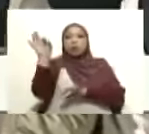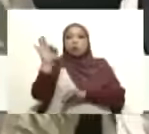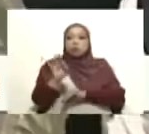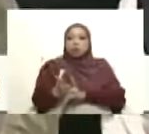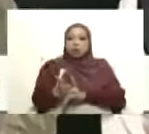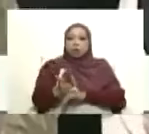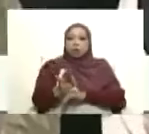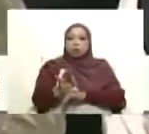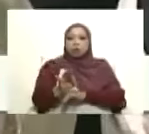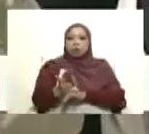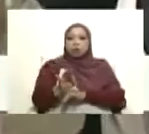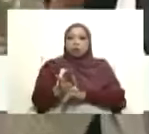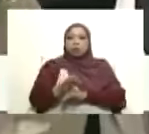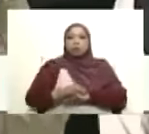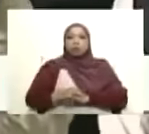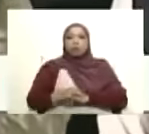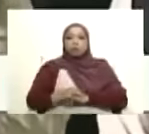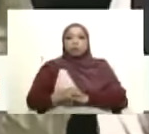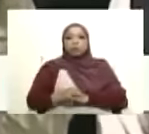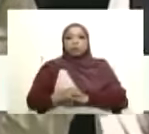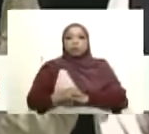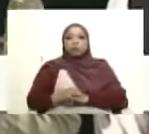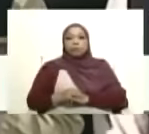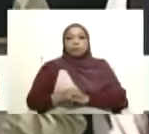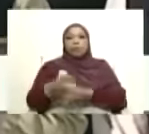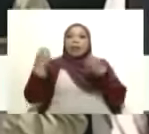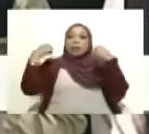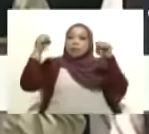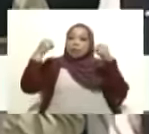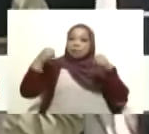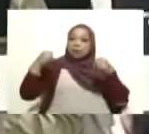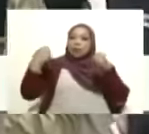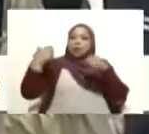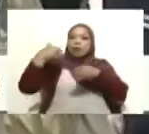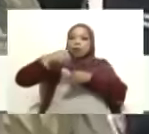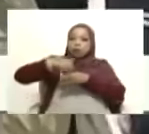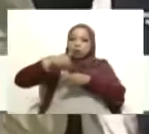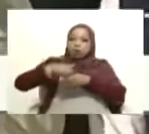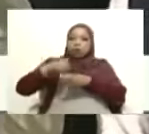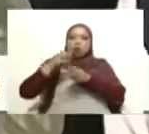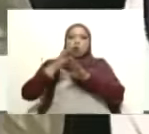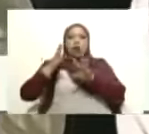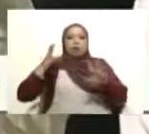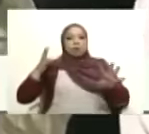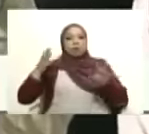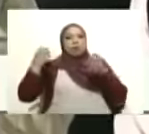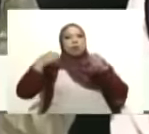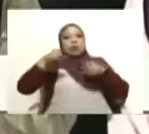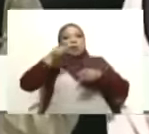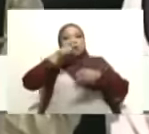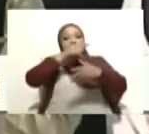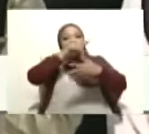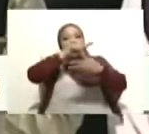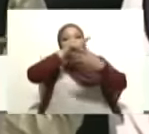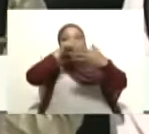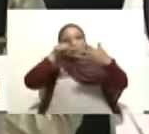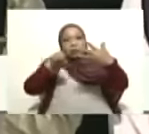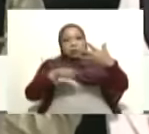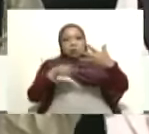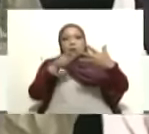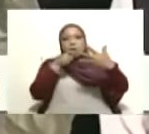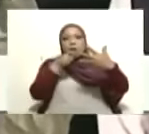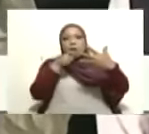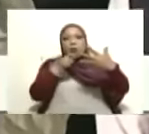97% de este simulacro se ha cumplido y podemos decir con